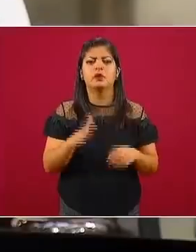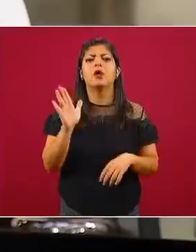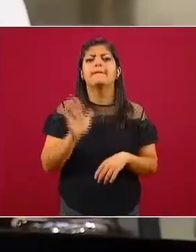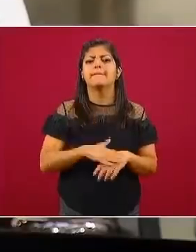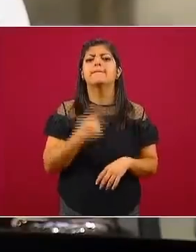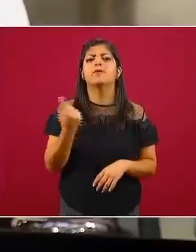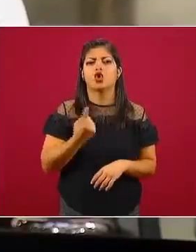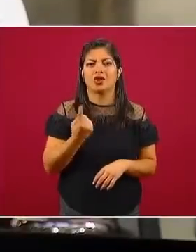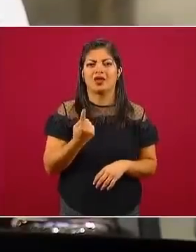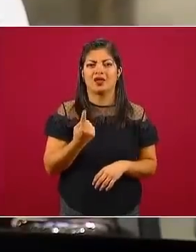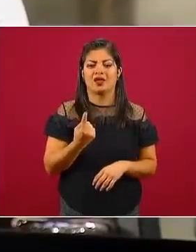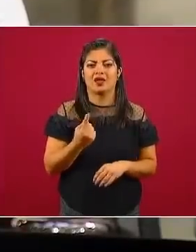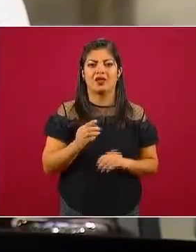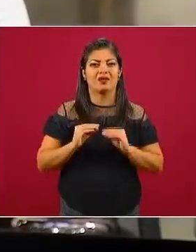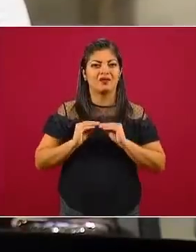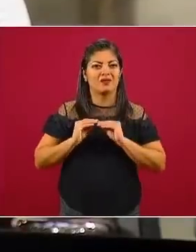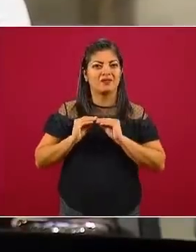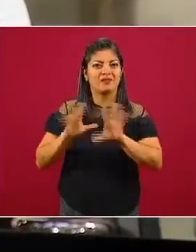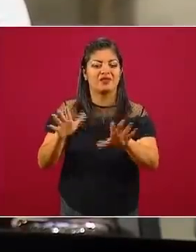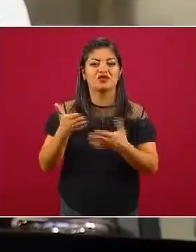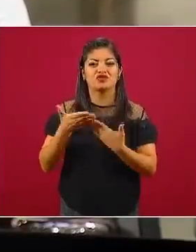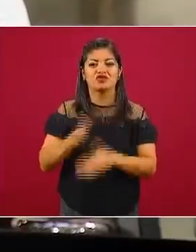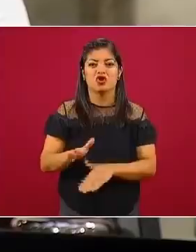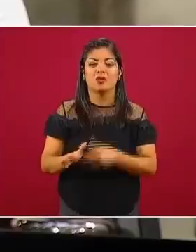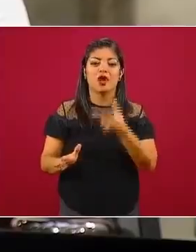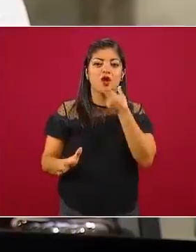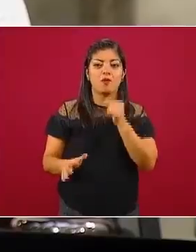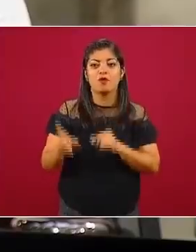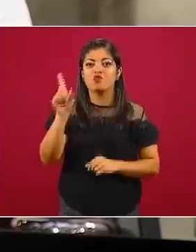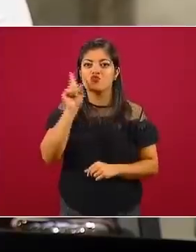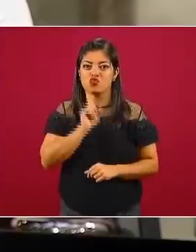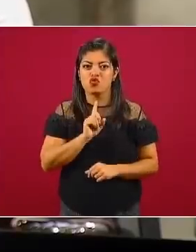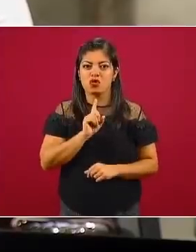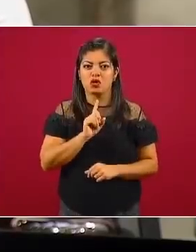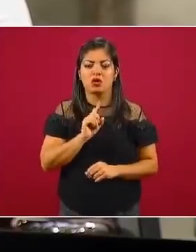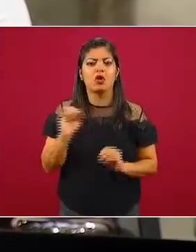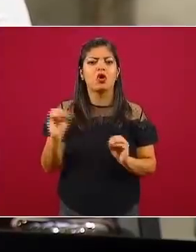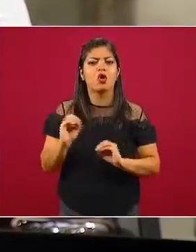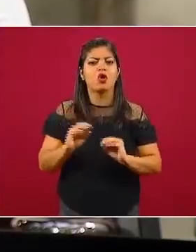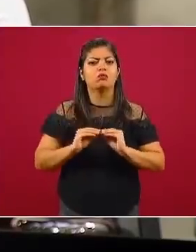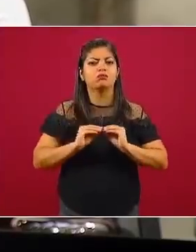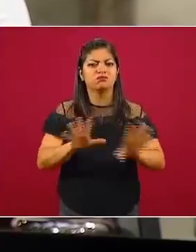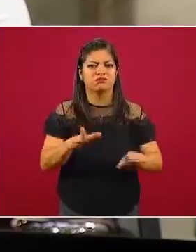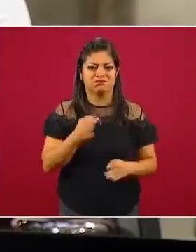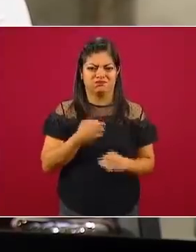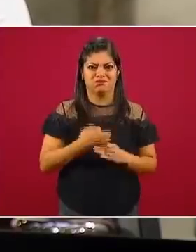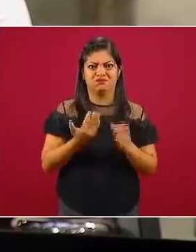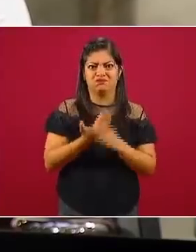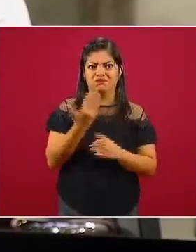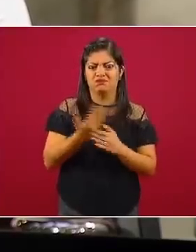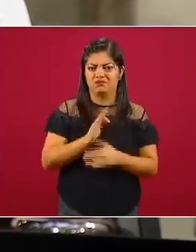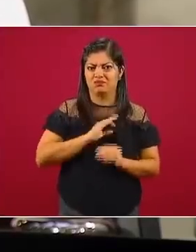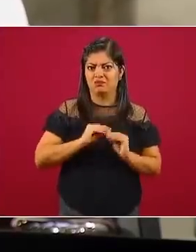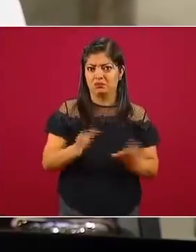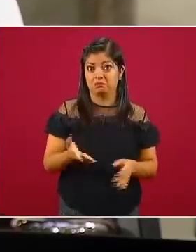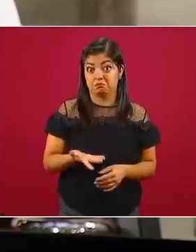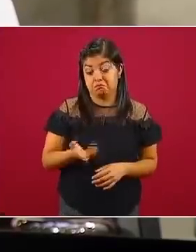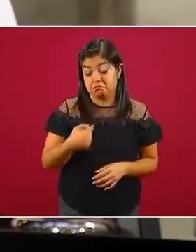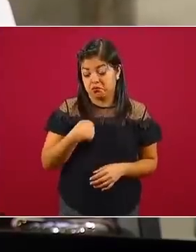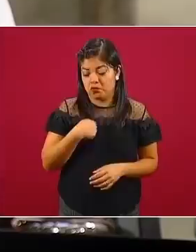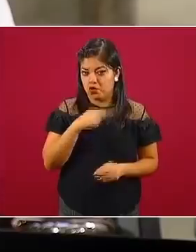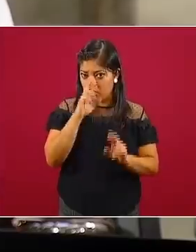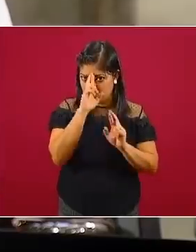los informes en materia de género tampoco se dan en estos espacios? ¿No cree usted, señor presidente, con